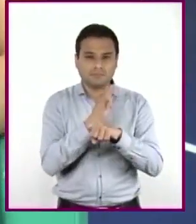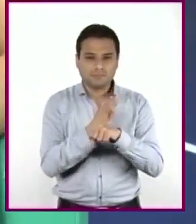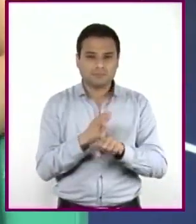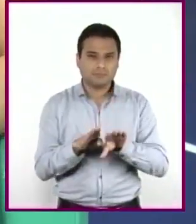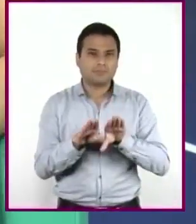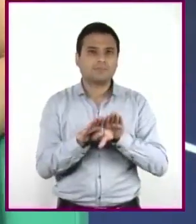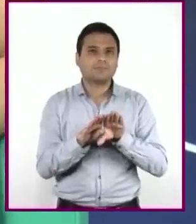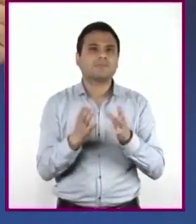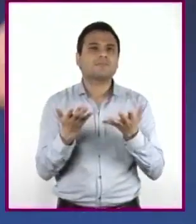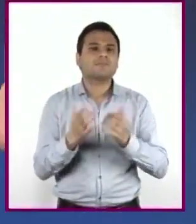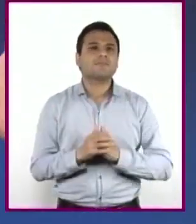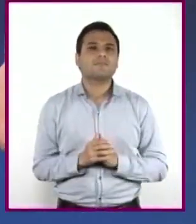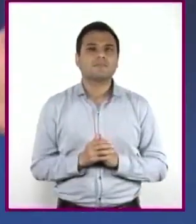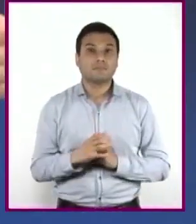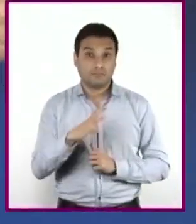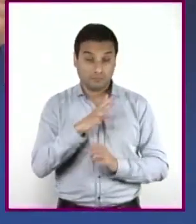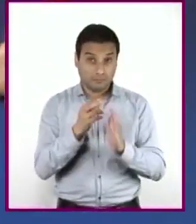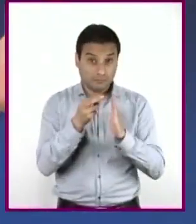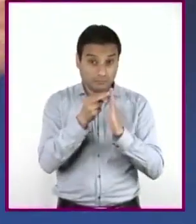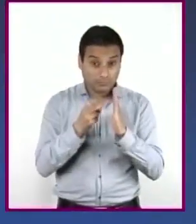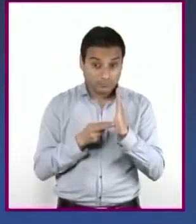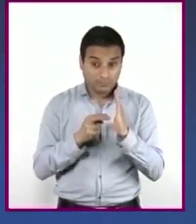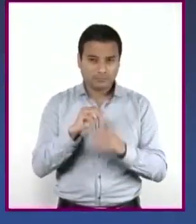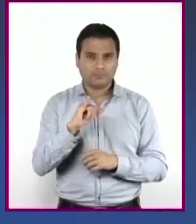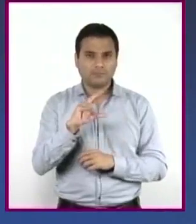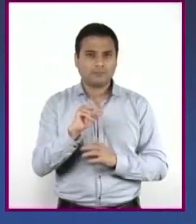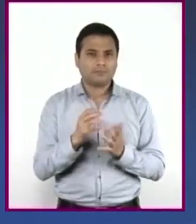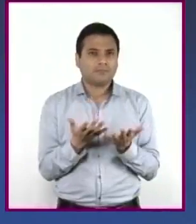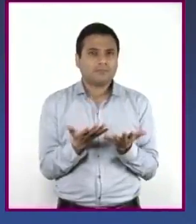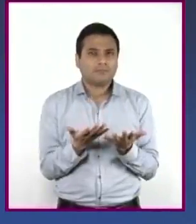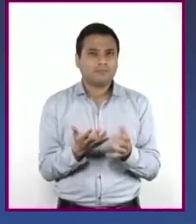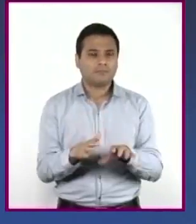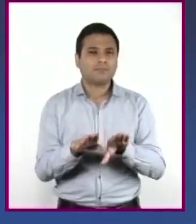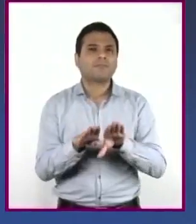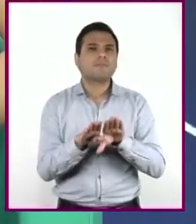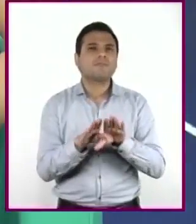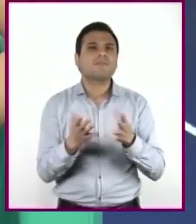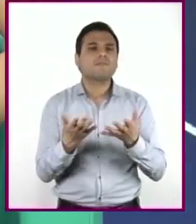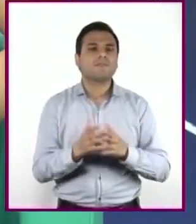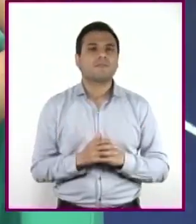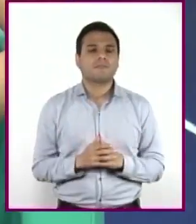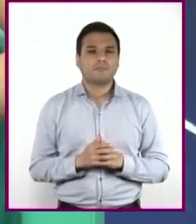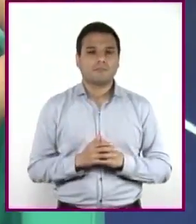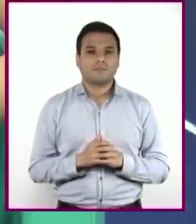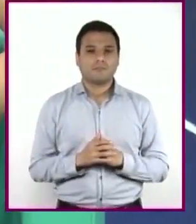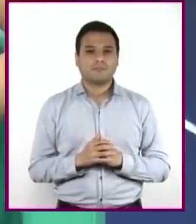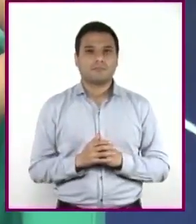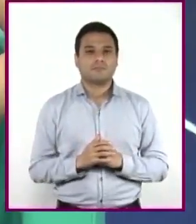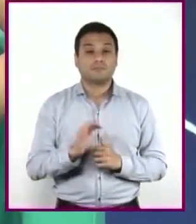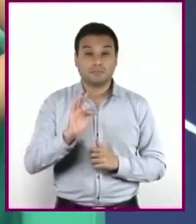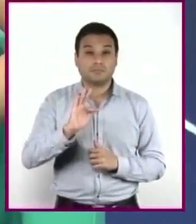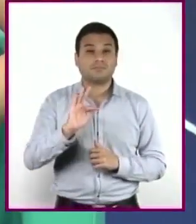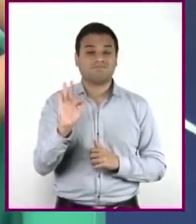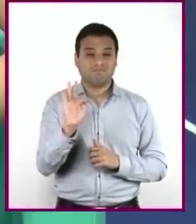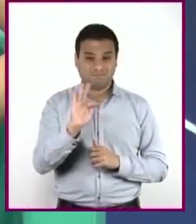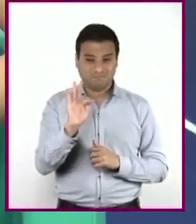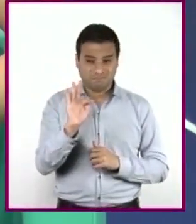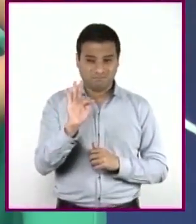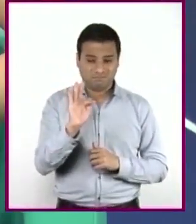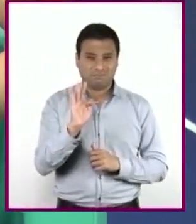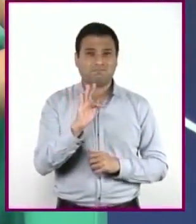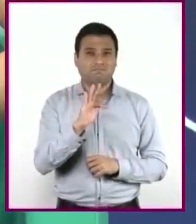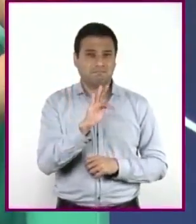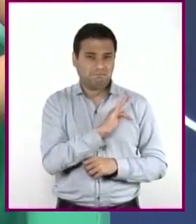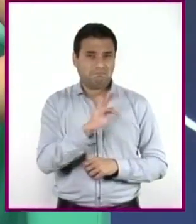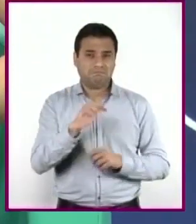has visto algunas regulaciones o sanciones que apliquen a contenido violento, Ana? Pues tal vez quitarles la libertad